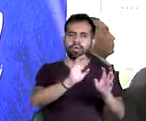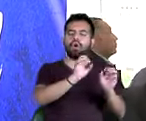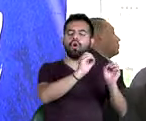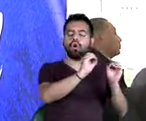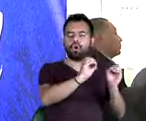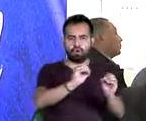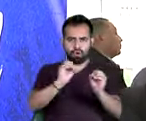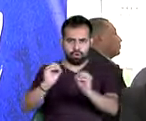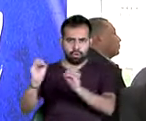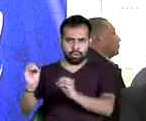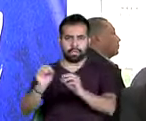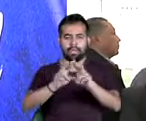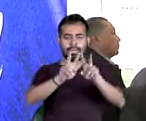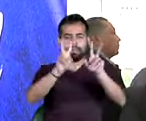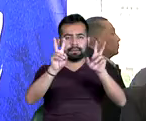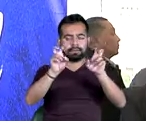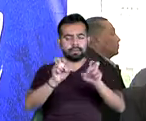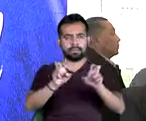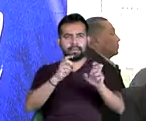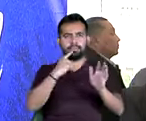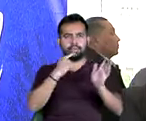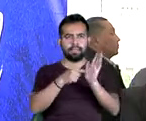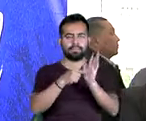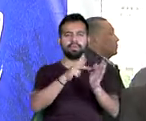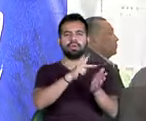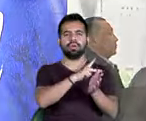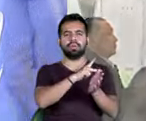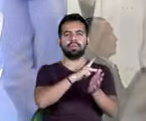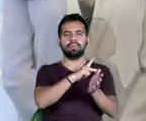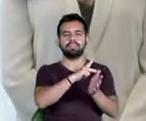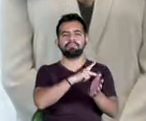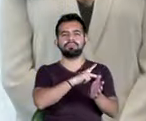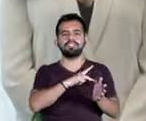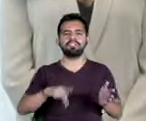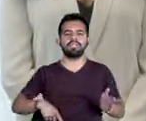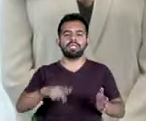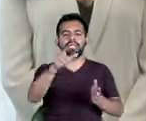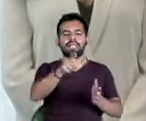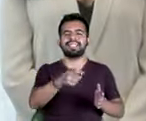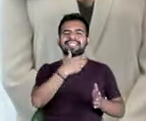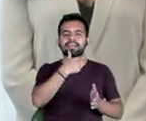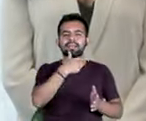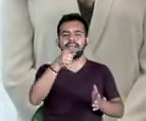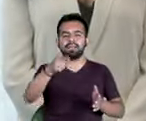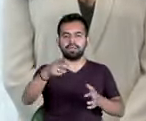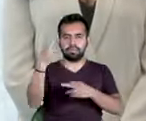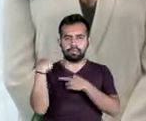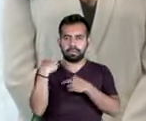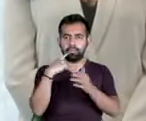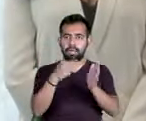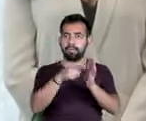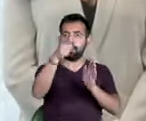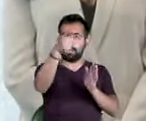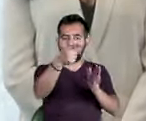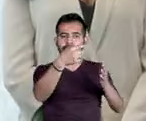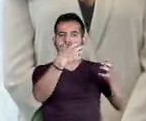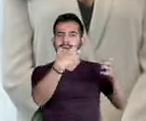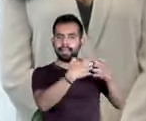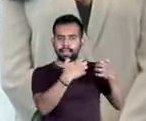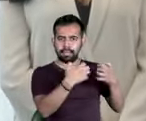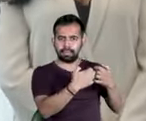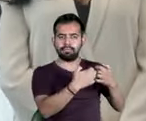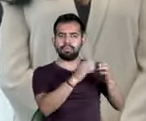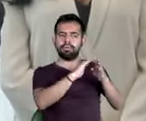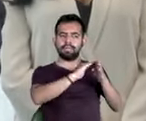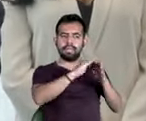tema del anuncio de, digamos, el personal que estará al frente de las principales responsabilidades de Quito. Si este equipo ha sido invitado a que sean los secretarios y